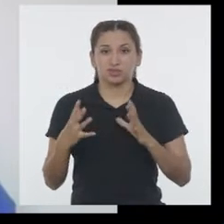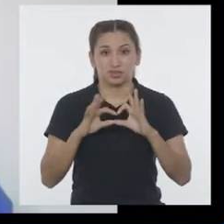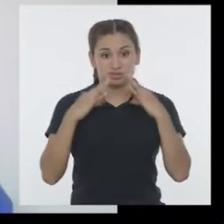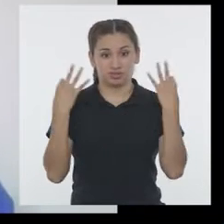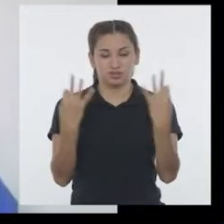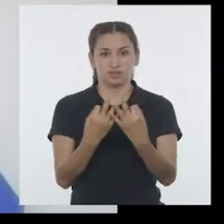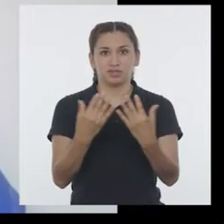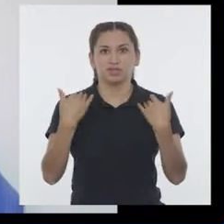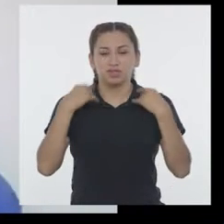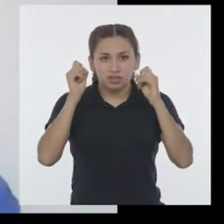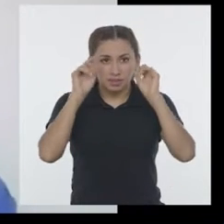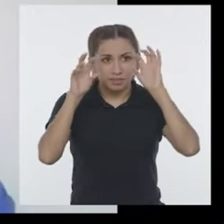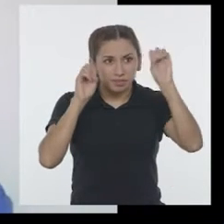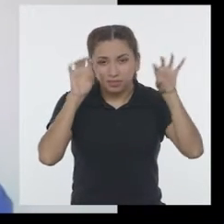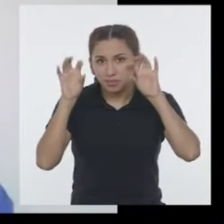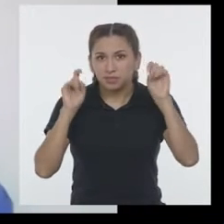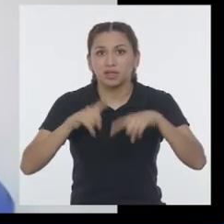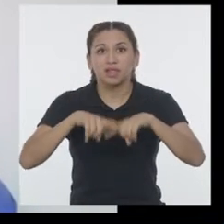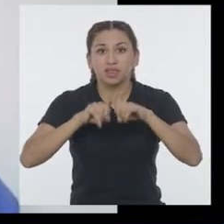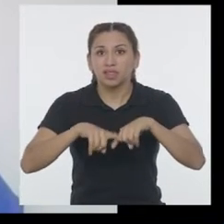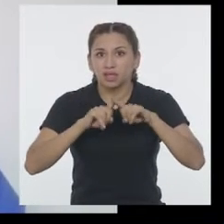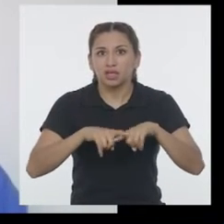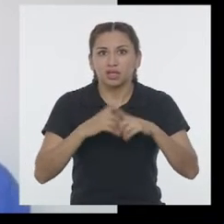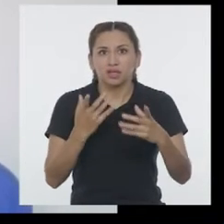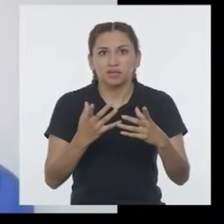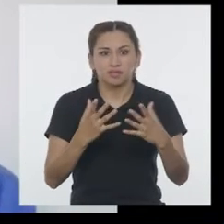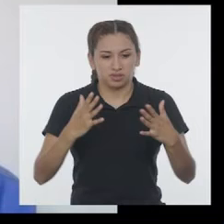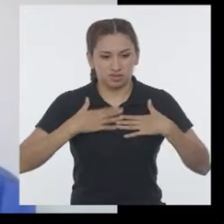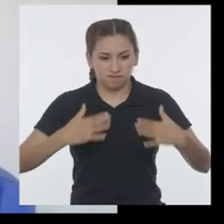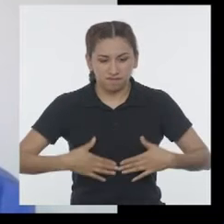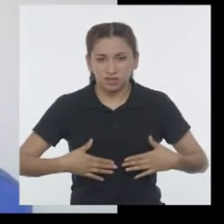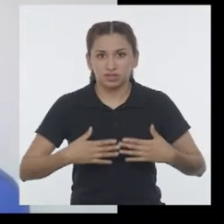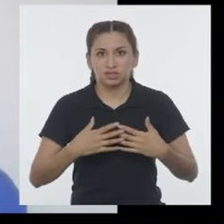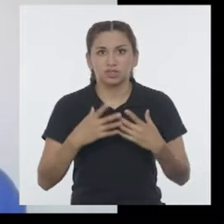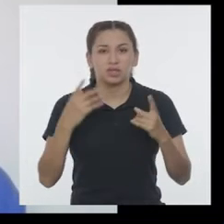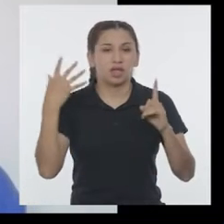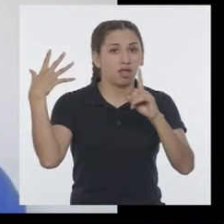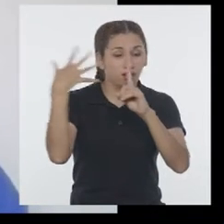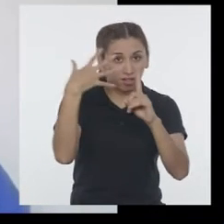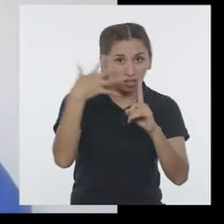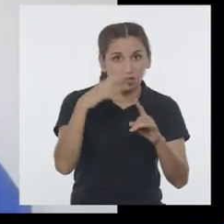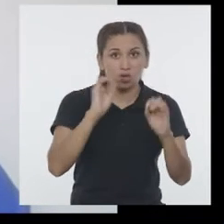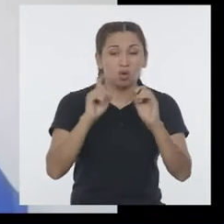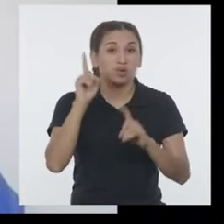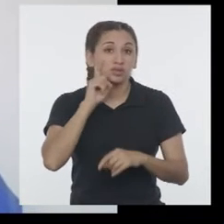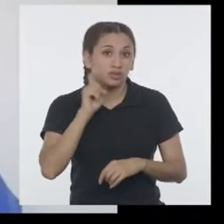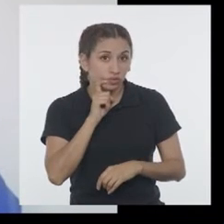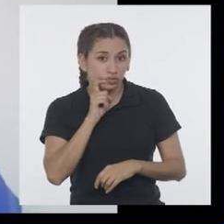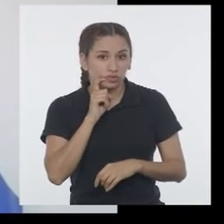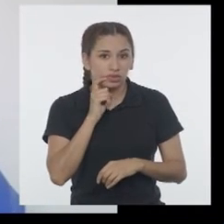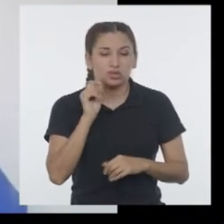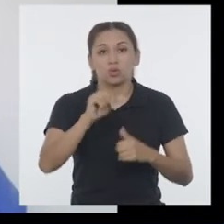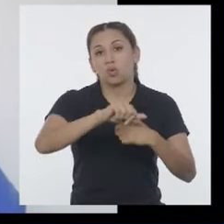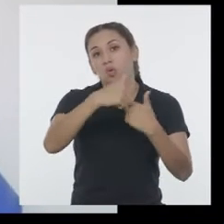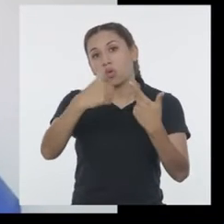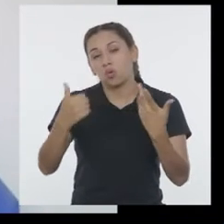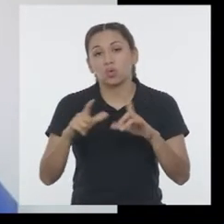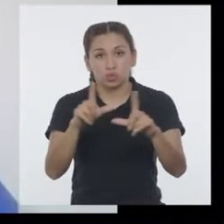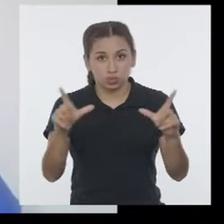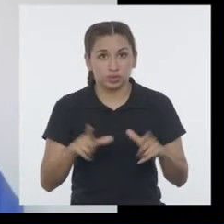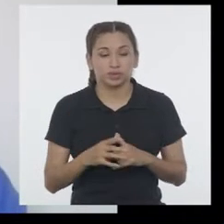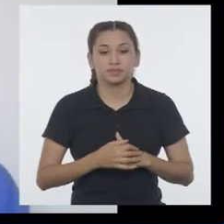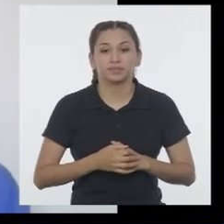nuestra familia estén alertas a posibles señales de agresiones físicas, psicológicas o sexuales en